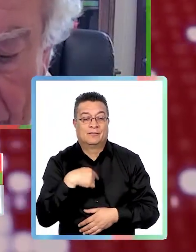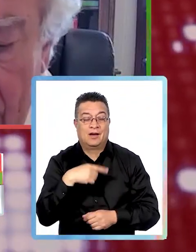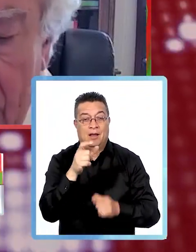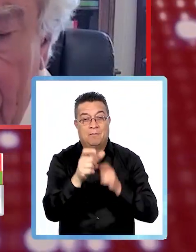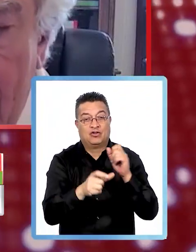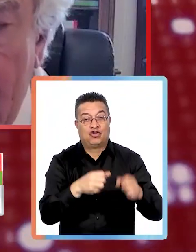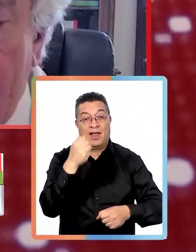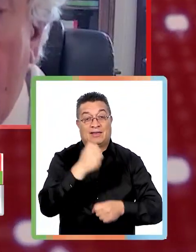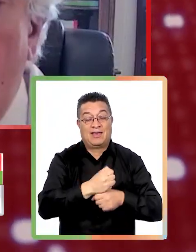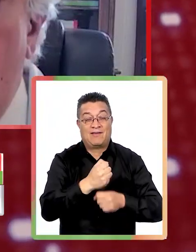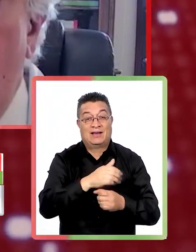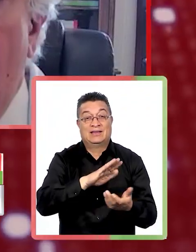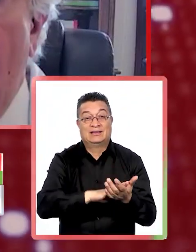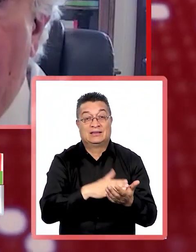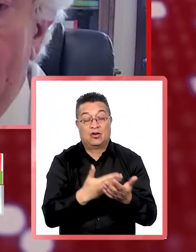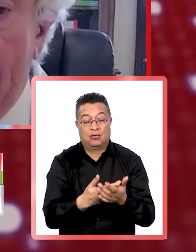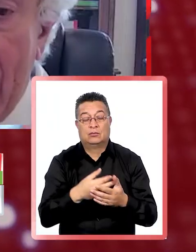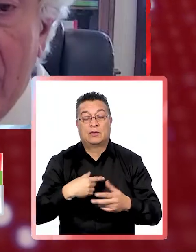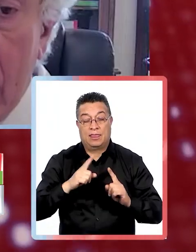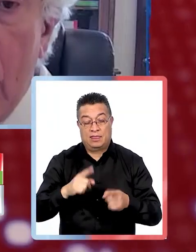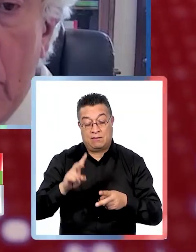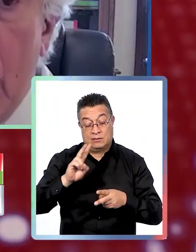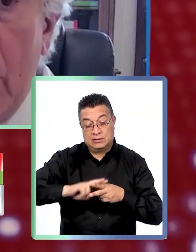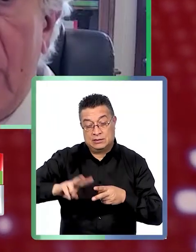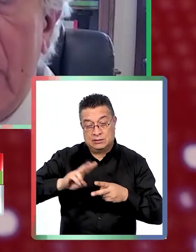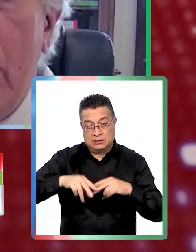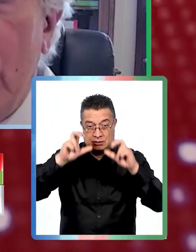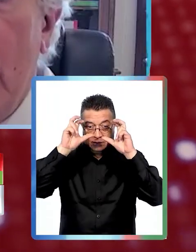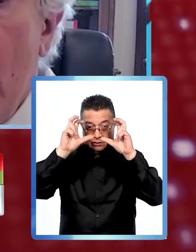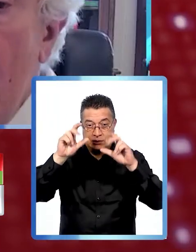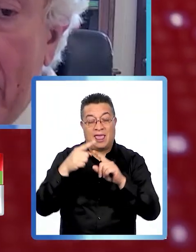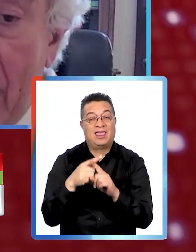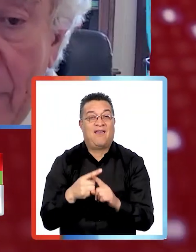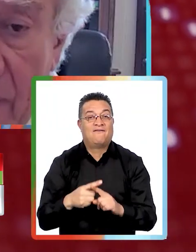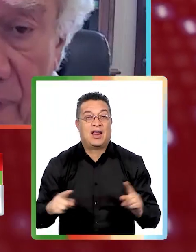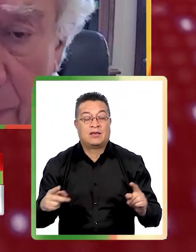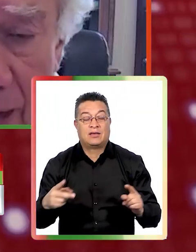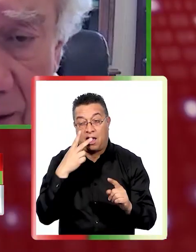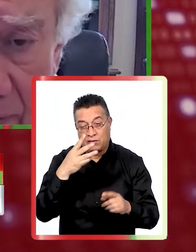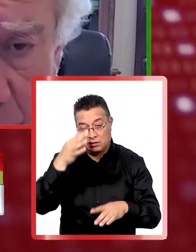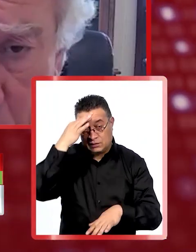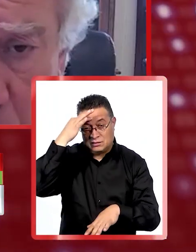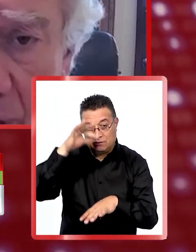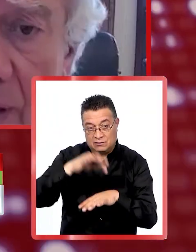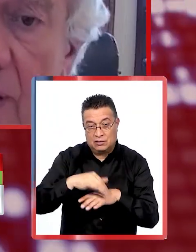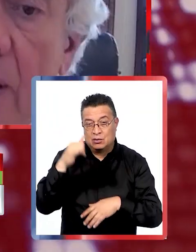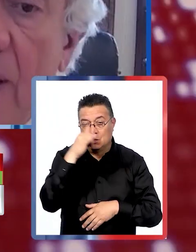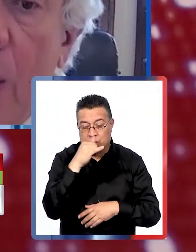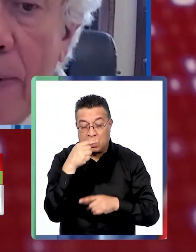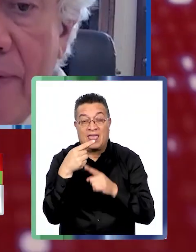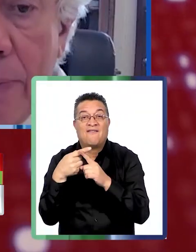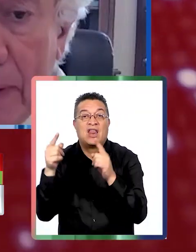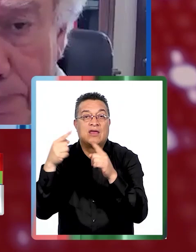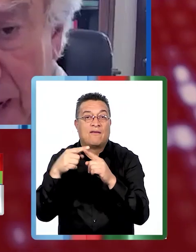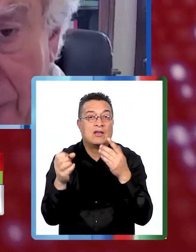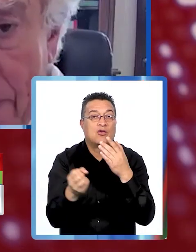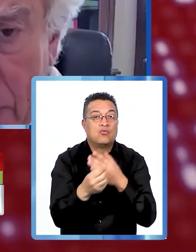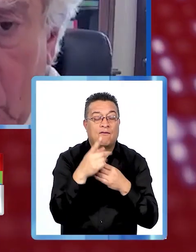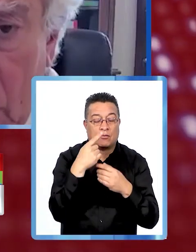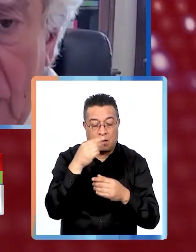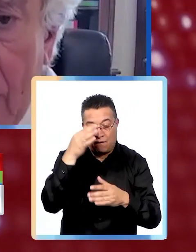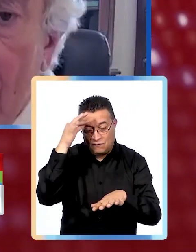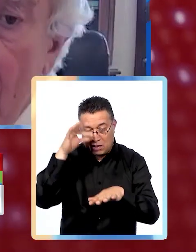a la gente que trabaja en salud a prepararse de un modo distinto para ver enfermedades infecciosas distintas o para